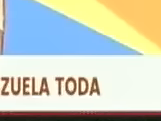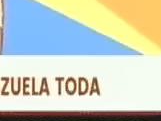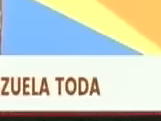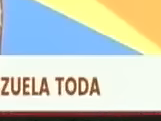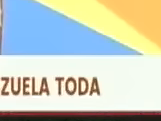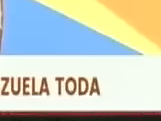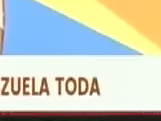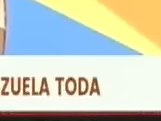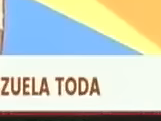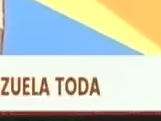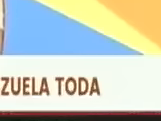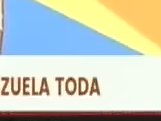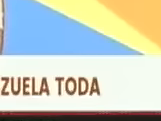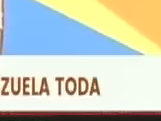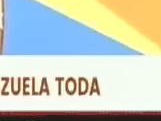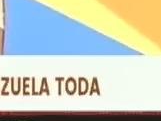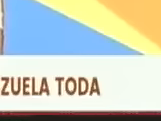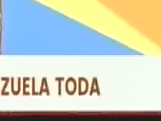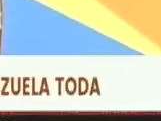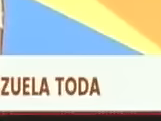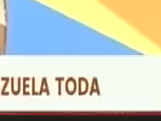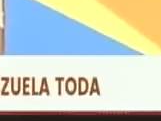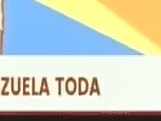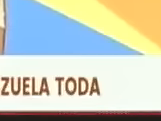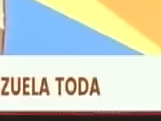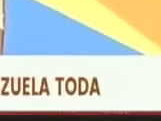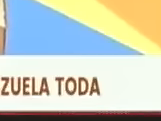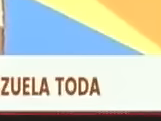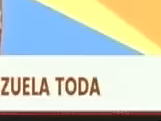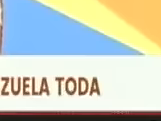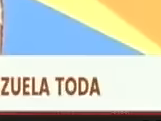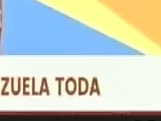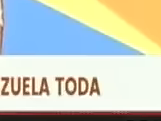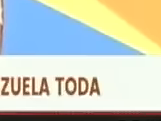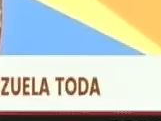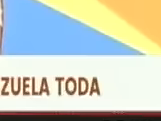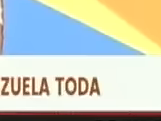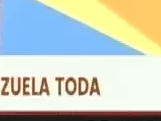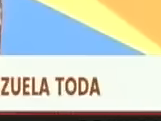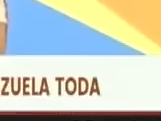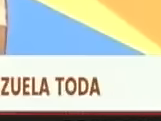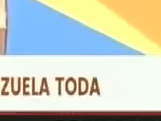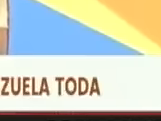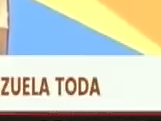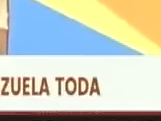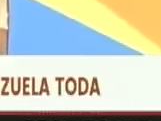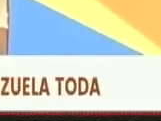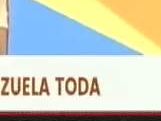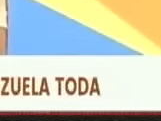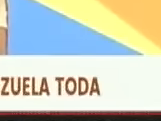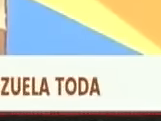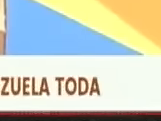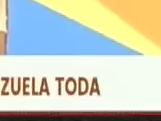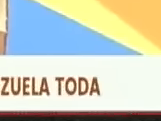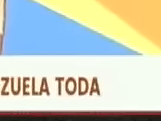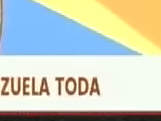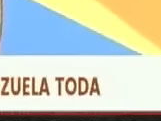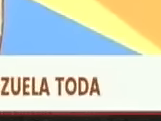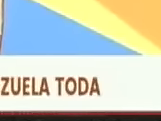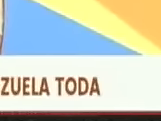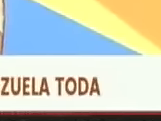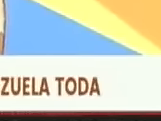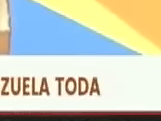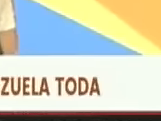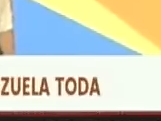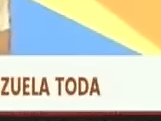inocencia y ahí estamos nosotros los venezolanos que ayer dimos una lección al mundo ese legado que le dejamos además a las futuras